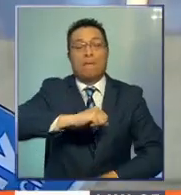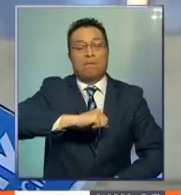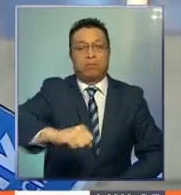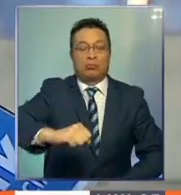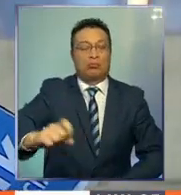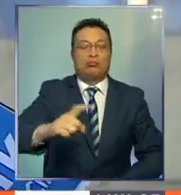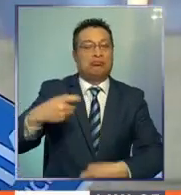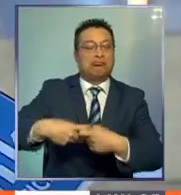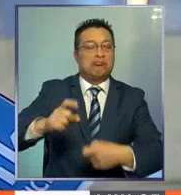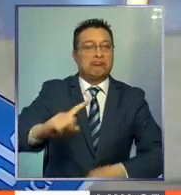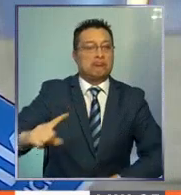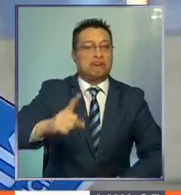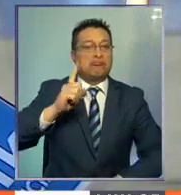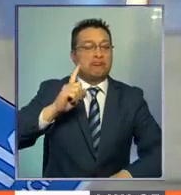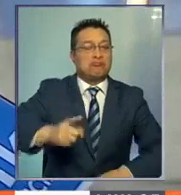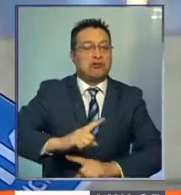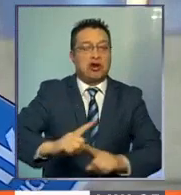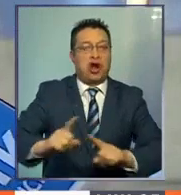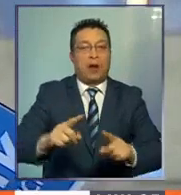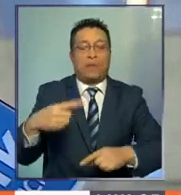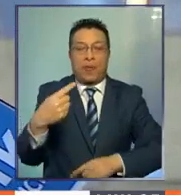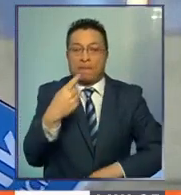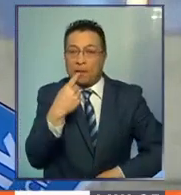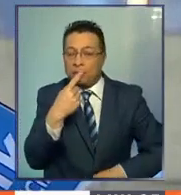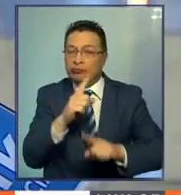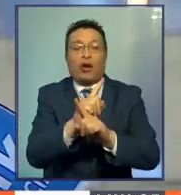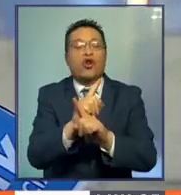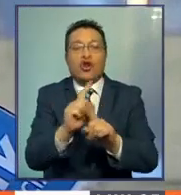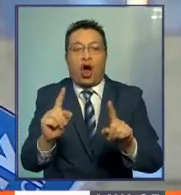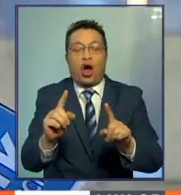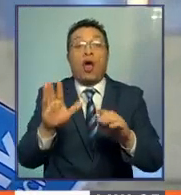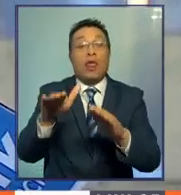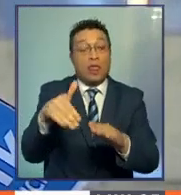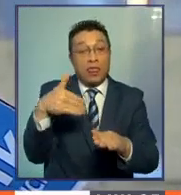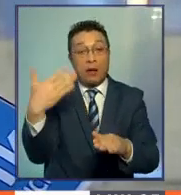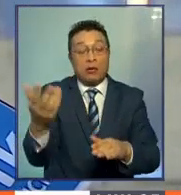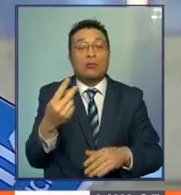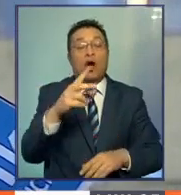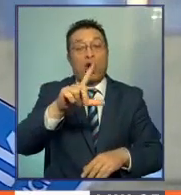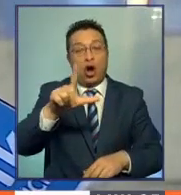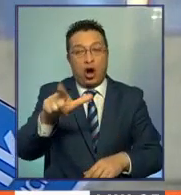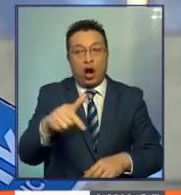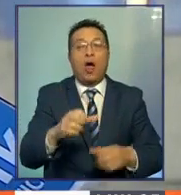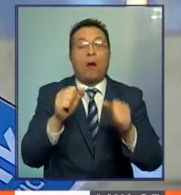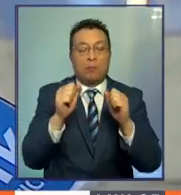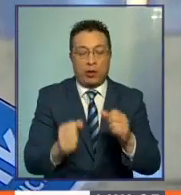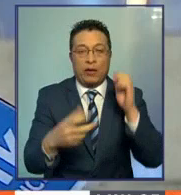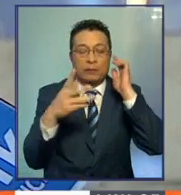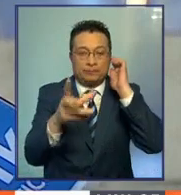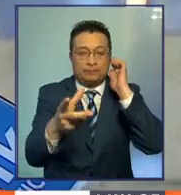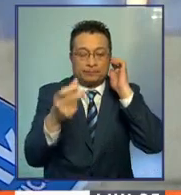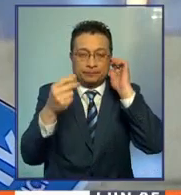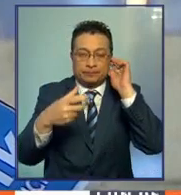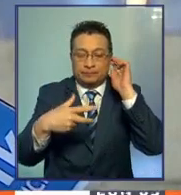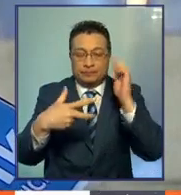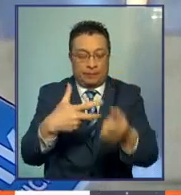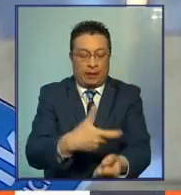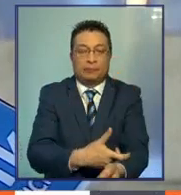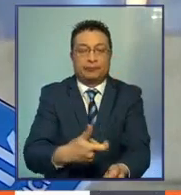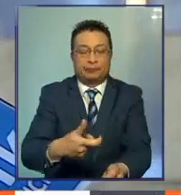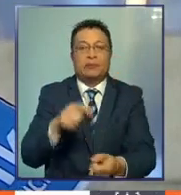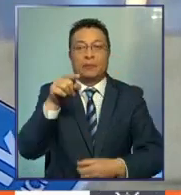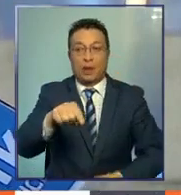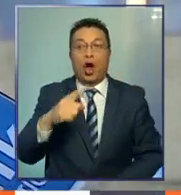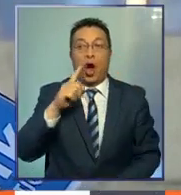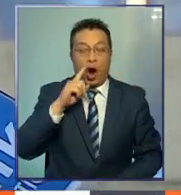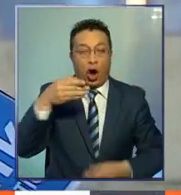muestra de intoxilizer. Con posterioridad, alrededor de un par de horas, se pudo obtener la toma de alcoholemia. Por ello, no contamos